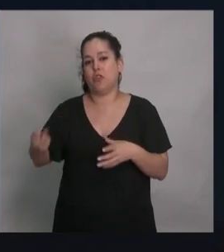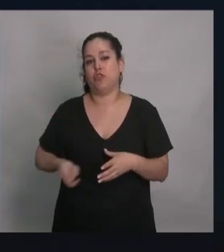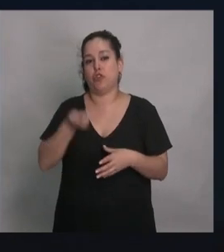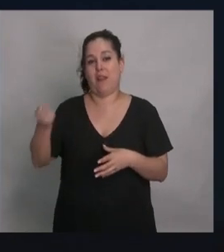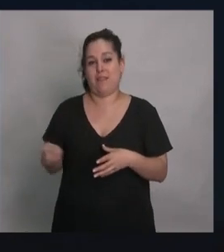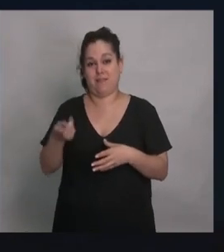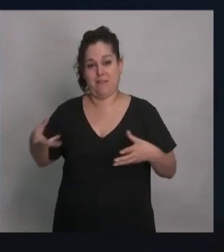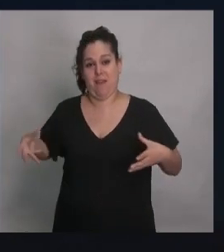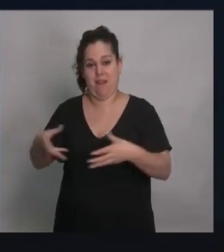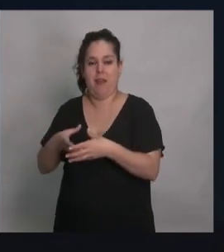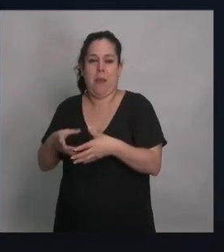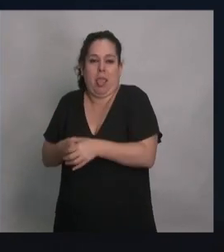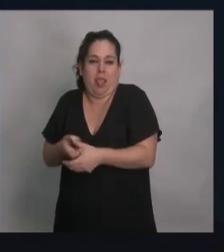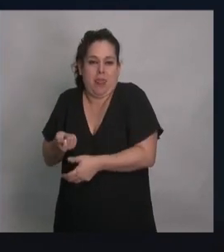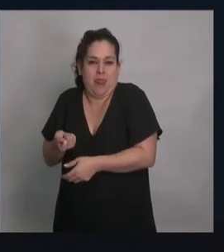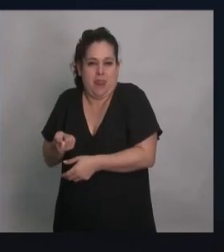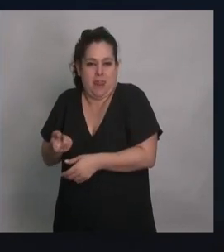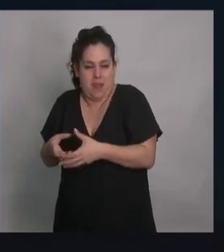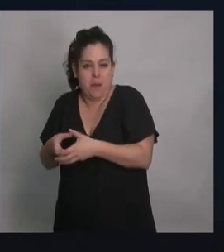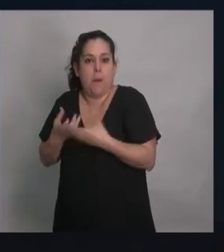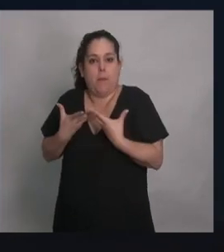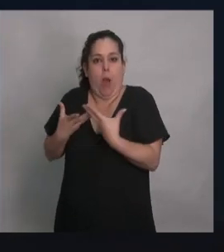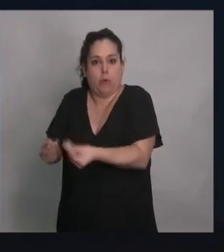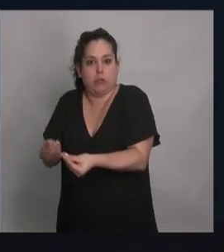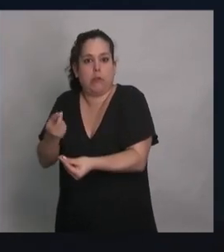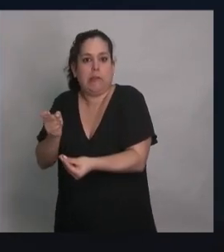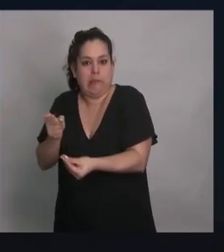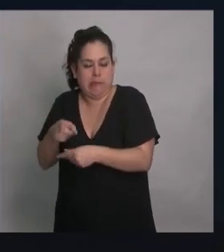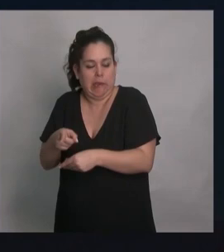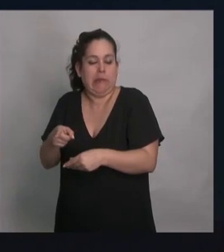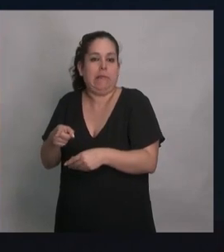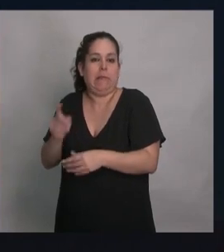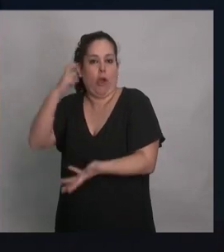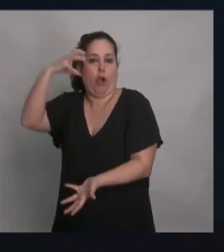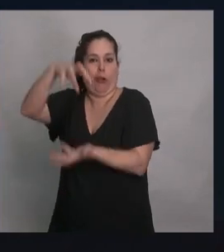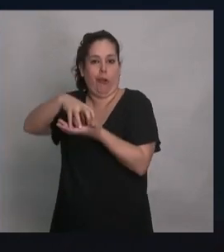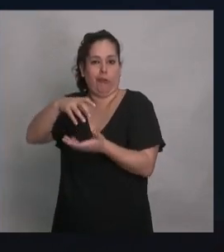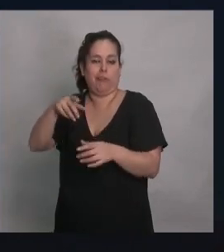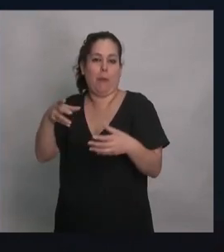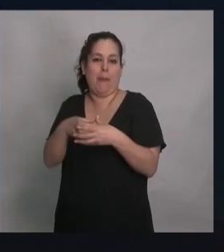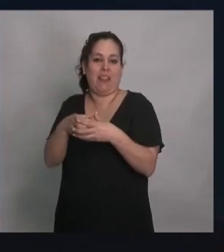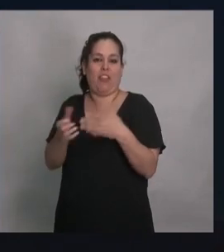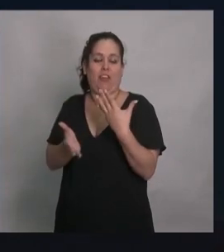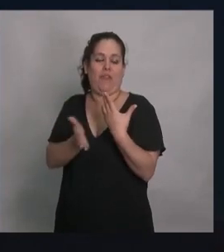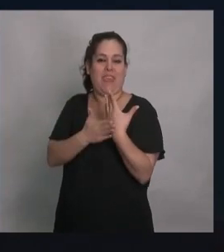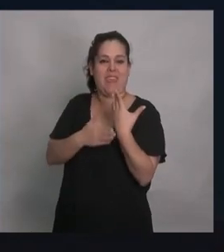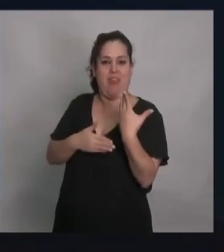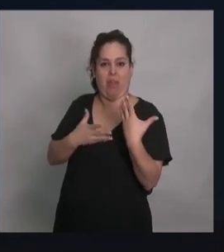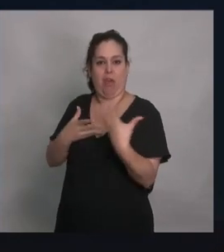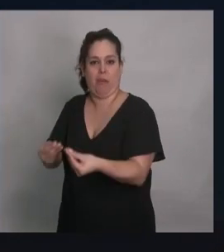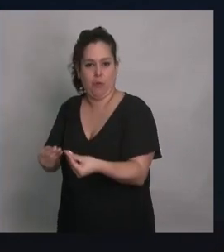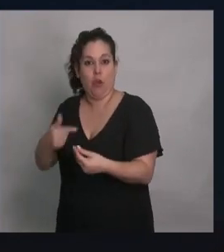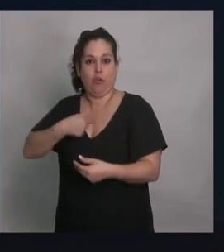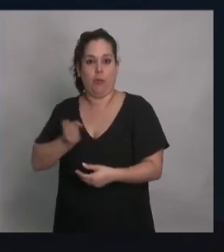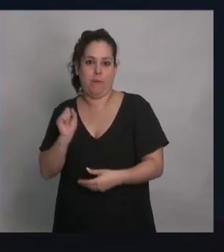minoritario y es apoyado en el Parlamento por los partidos de izquierdas. Yo soy diputada en ese Parlamento de